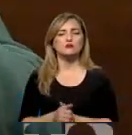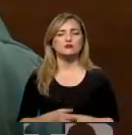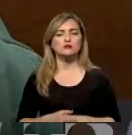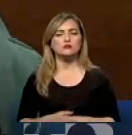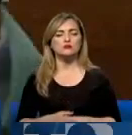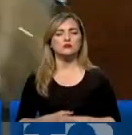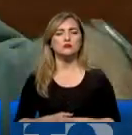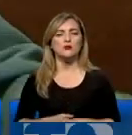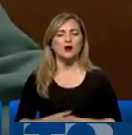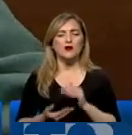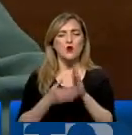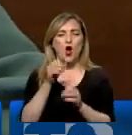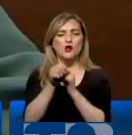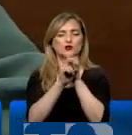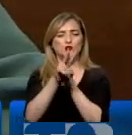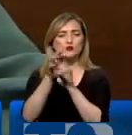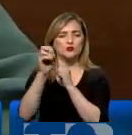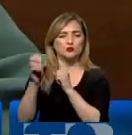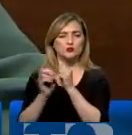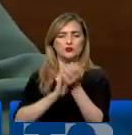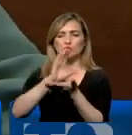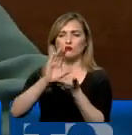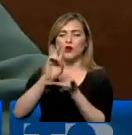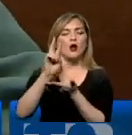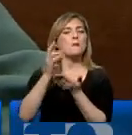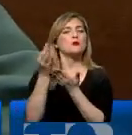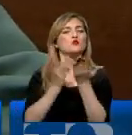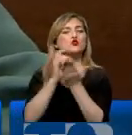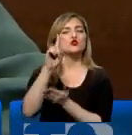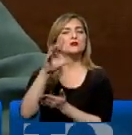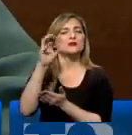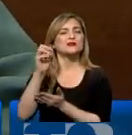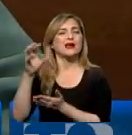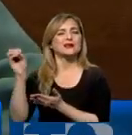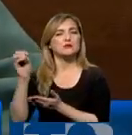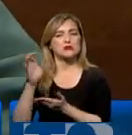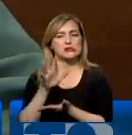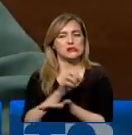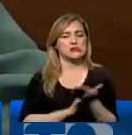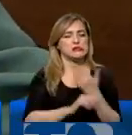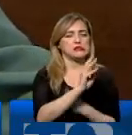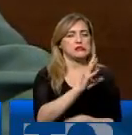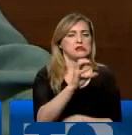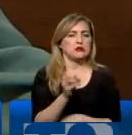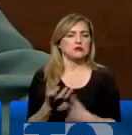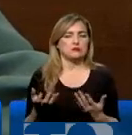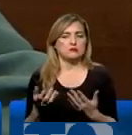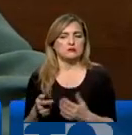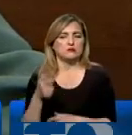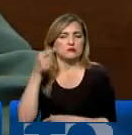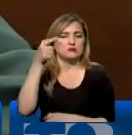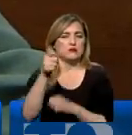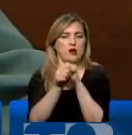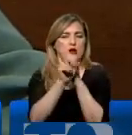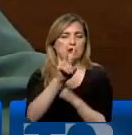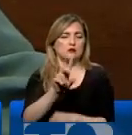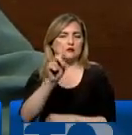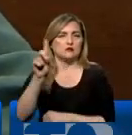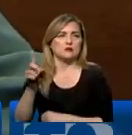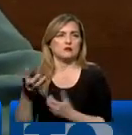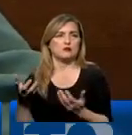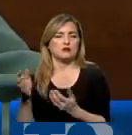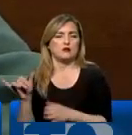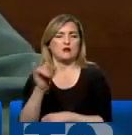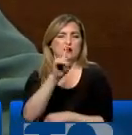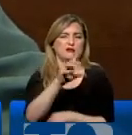año 2020 una empresa se le asignó un presupuesto de 100 y se gastó 60, no puede pretender que el 2021 le asignemos